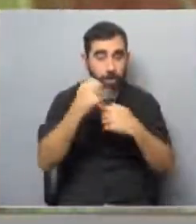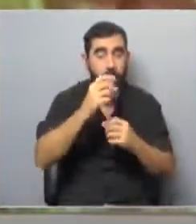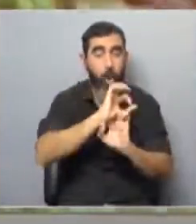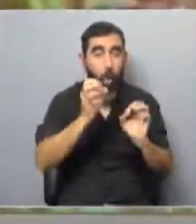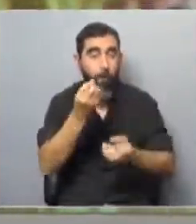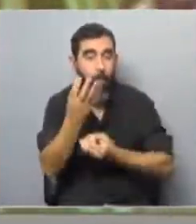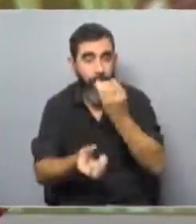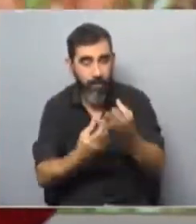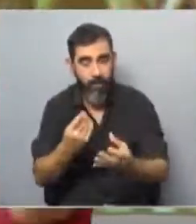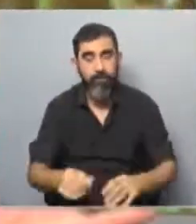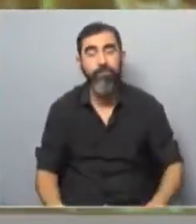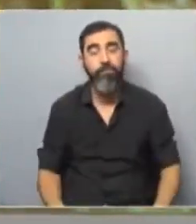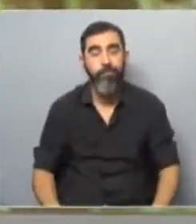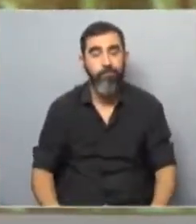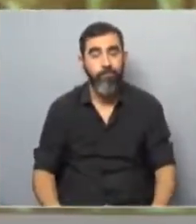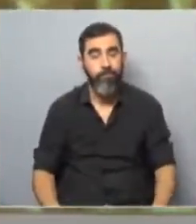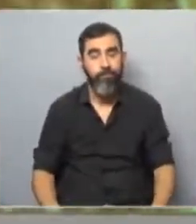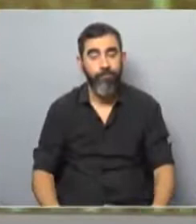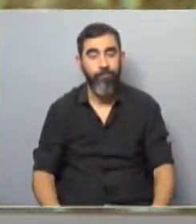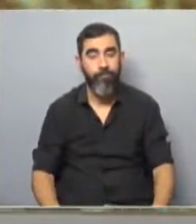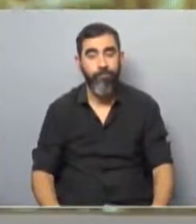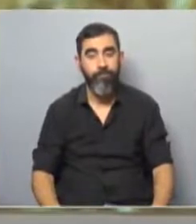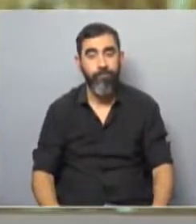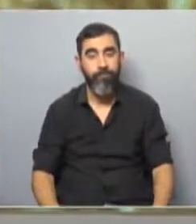fines de acuicultura o con fines de productivos.